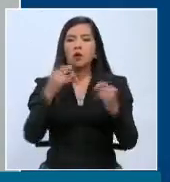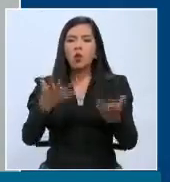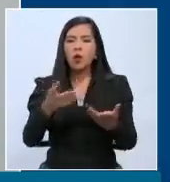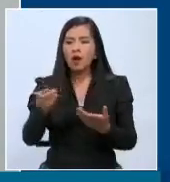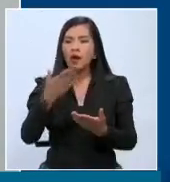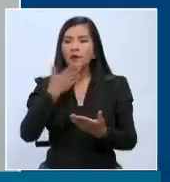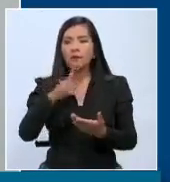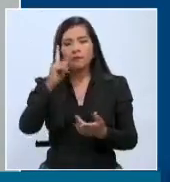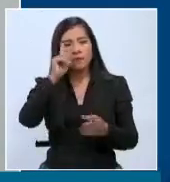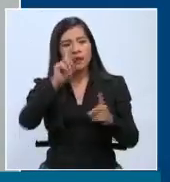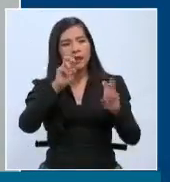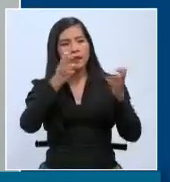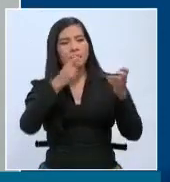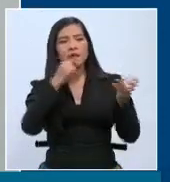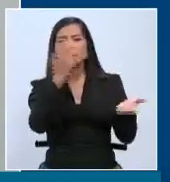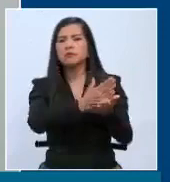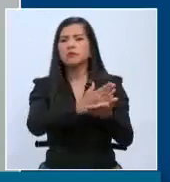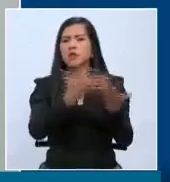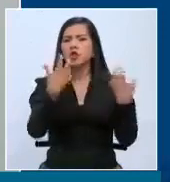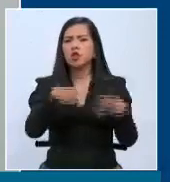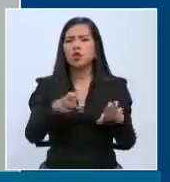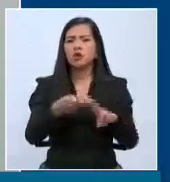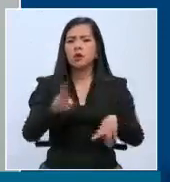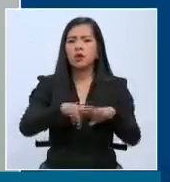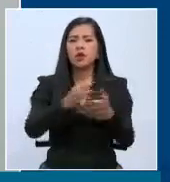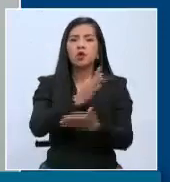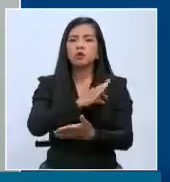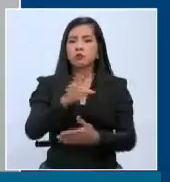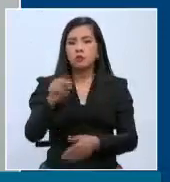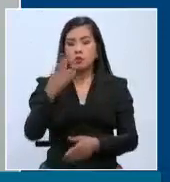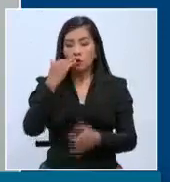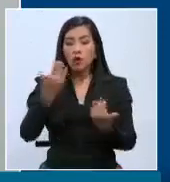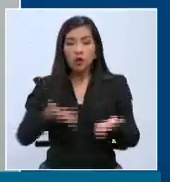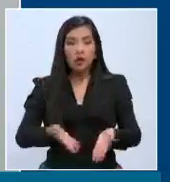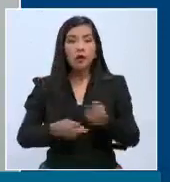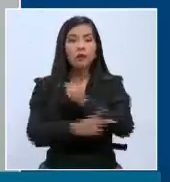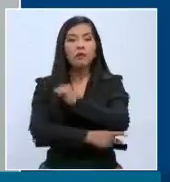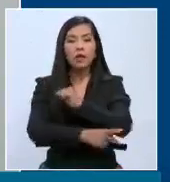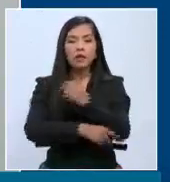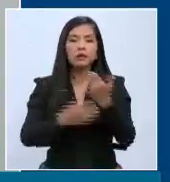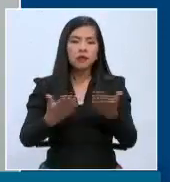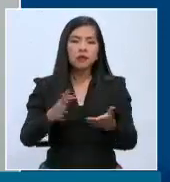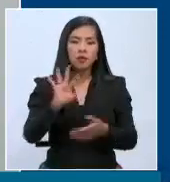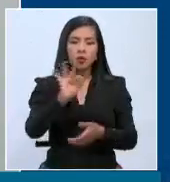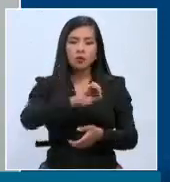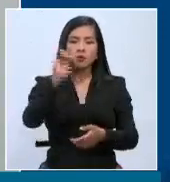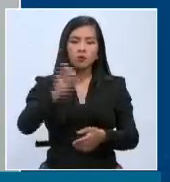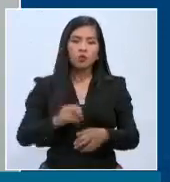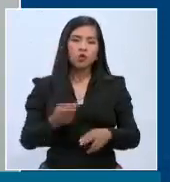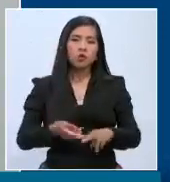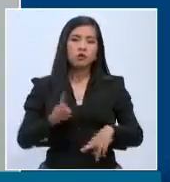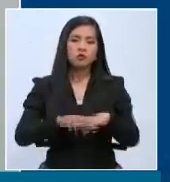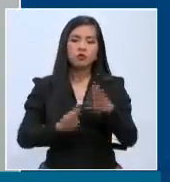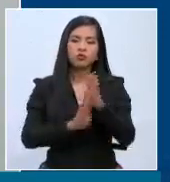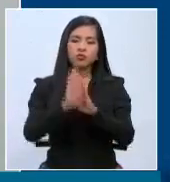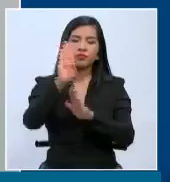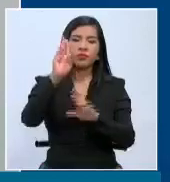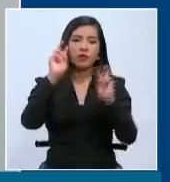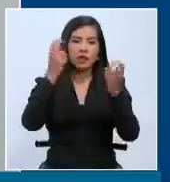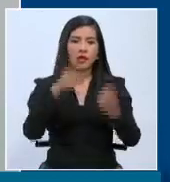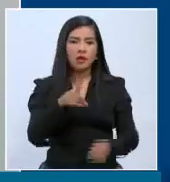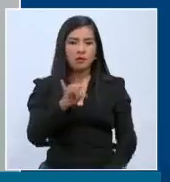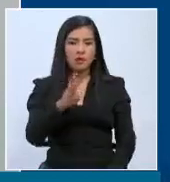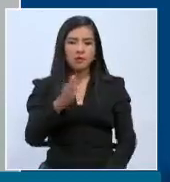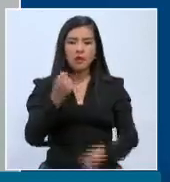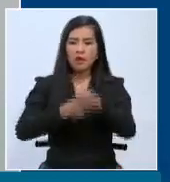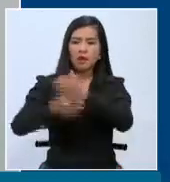impedir un incremento salarial cuando en el país hay un crecimiento del 9% del Producto Interno Bruto el